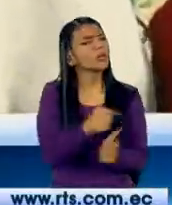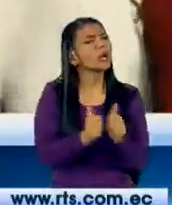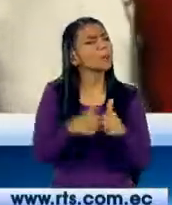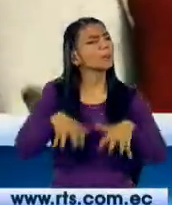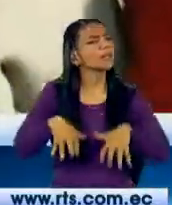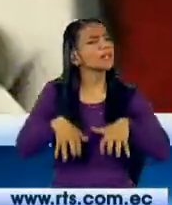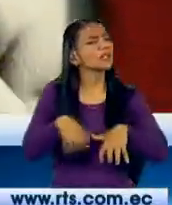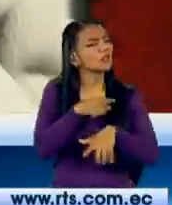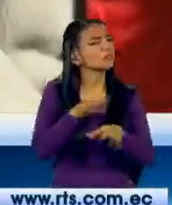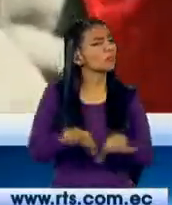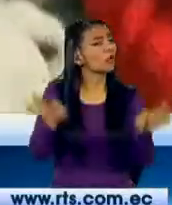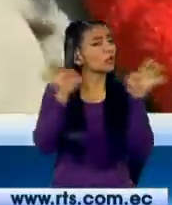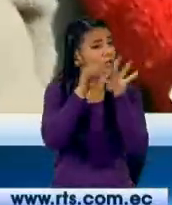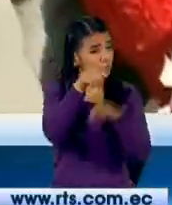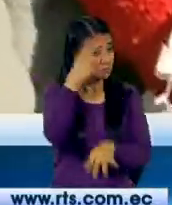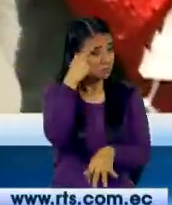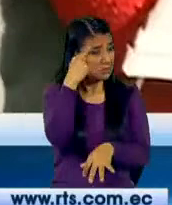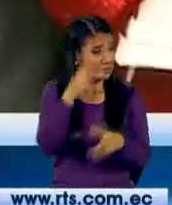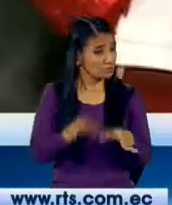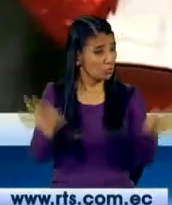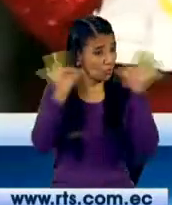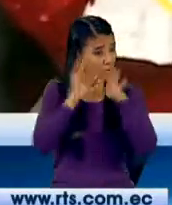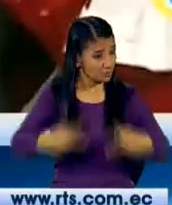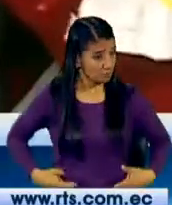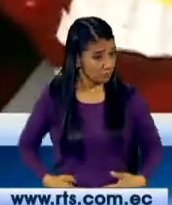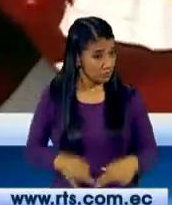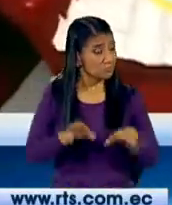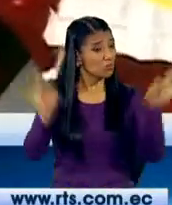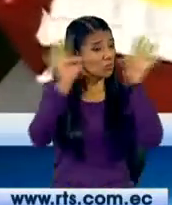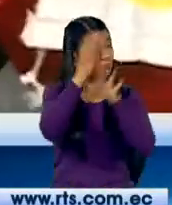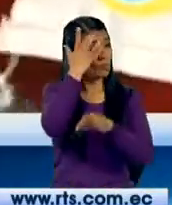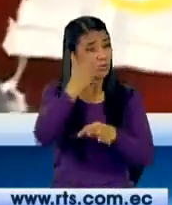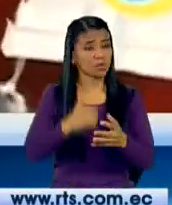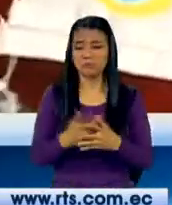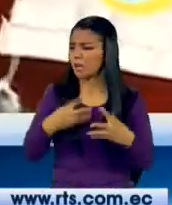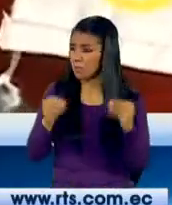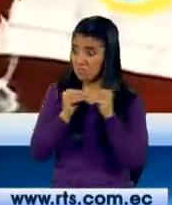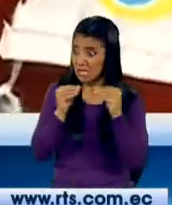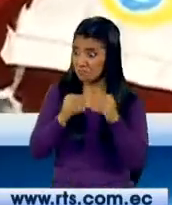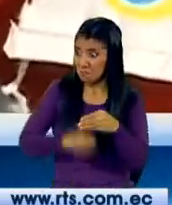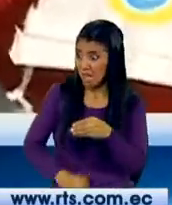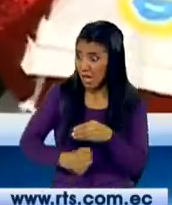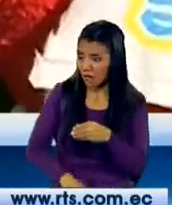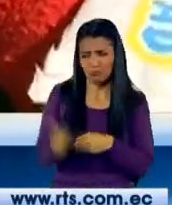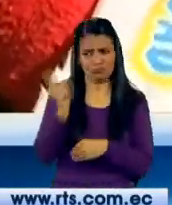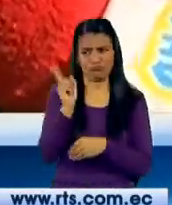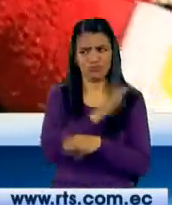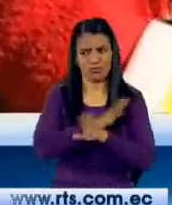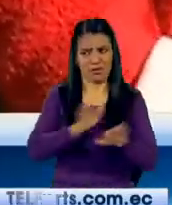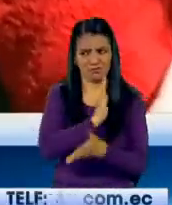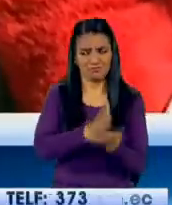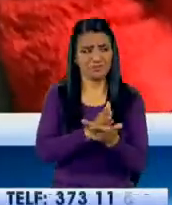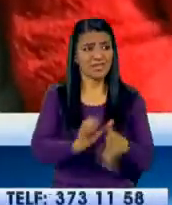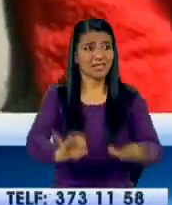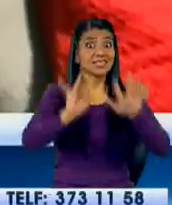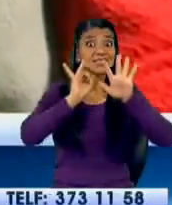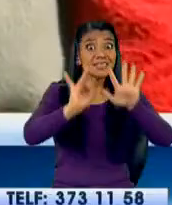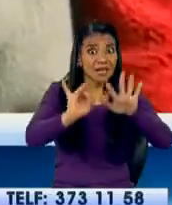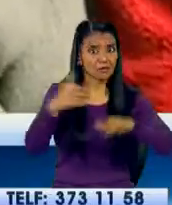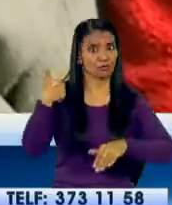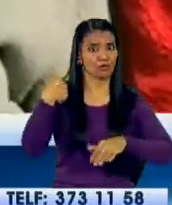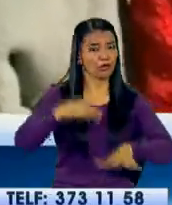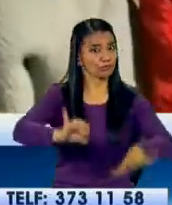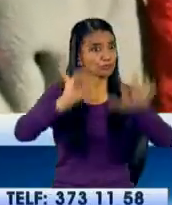su mascota? ¿Qué tan importante le parece la esterilización de las mascotas? ¿Por qué lo hace? No tenga más perritos. ¿Tiene muchos? Sí, 7 tengo.